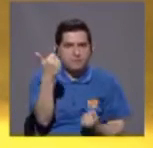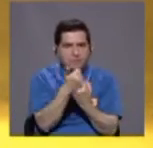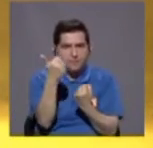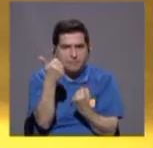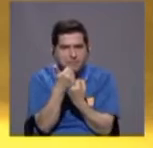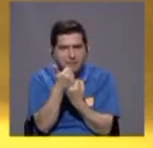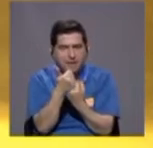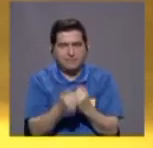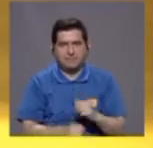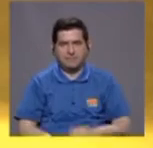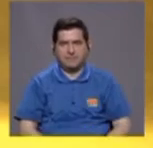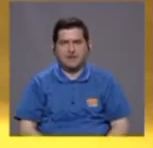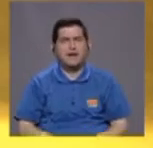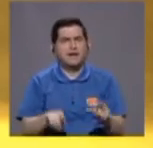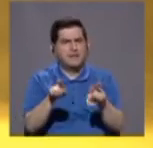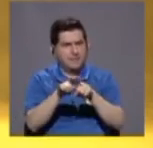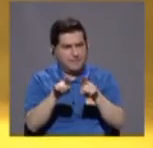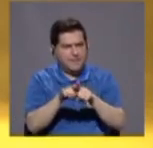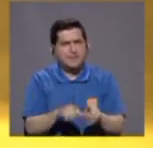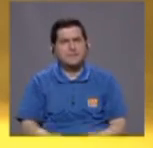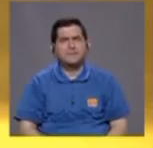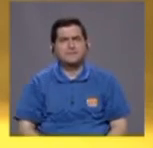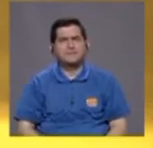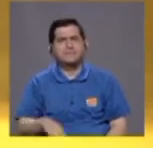ese proceso, aparece